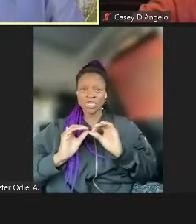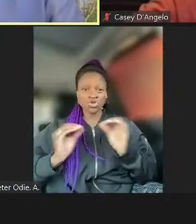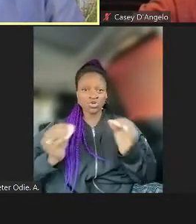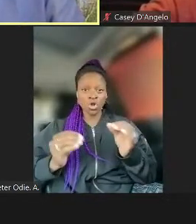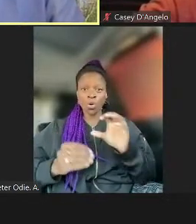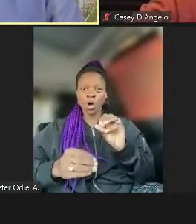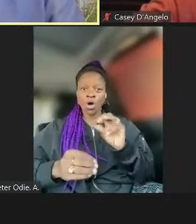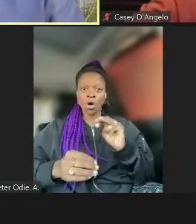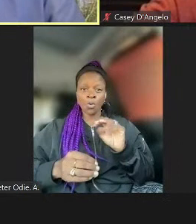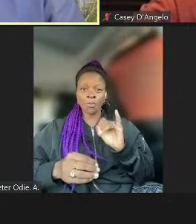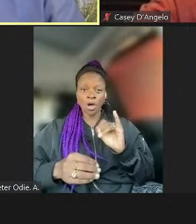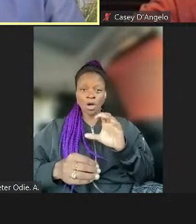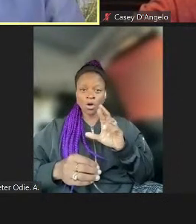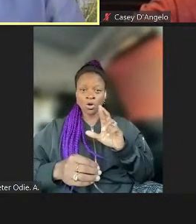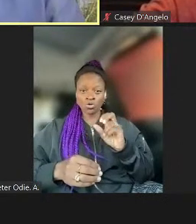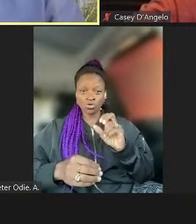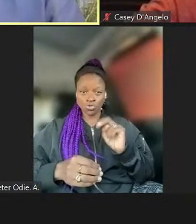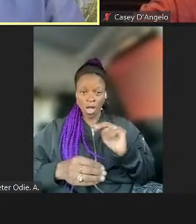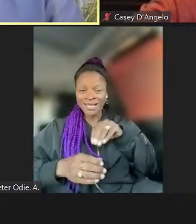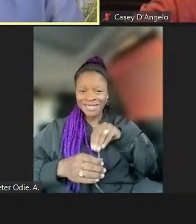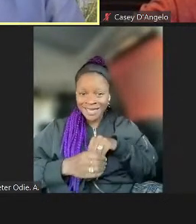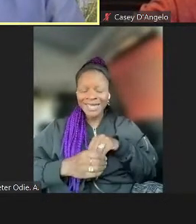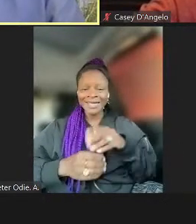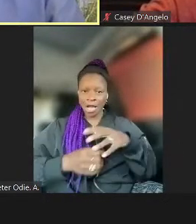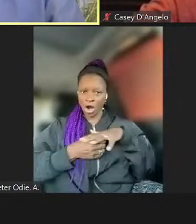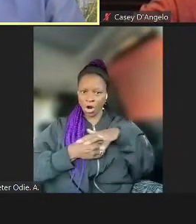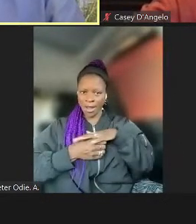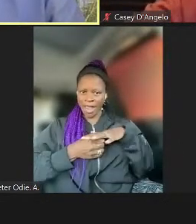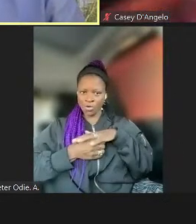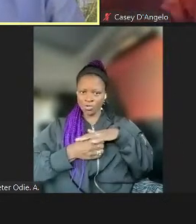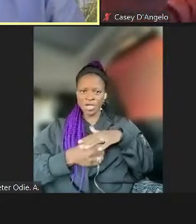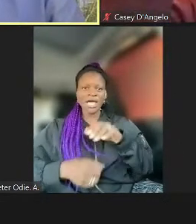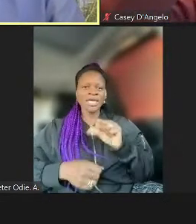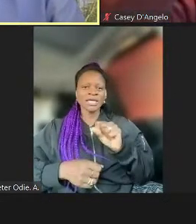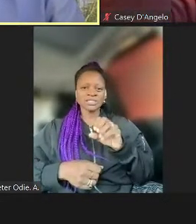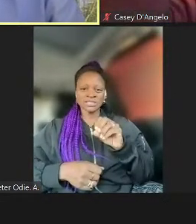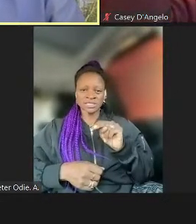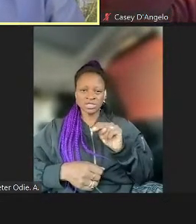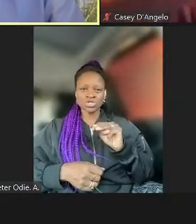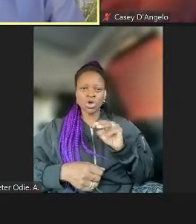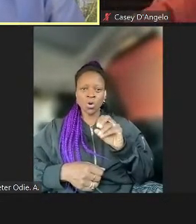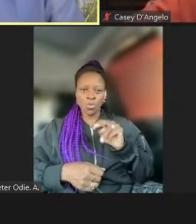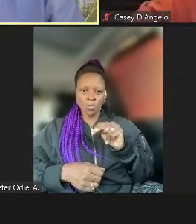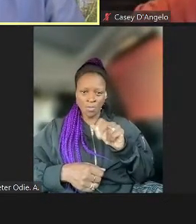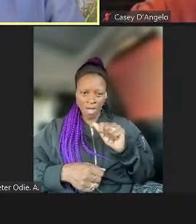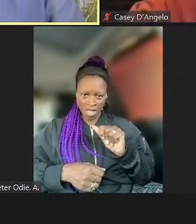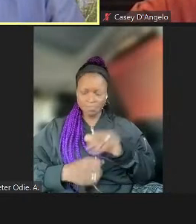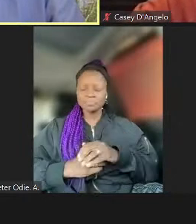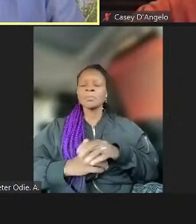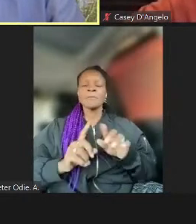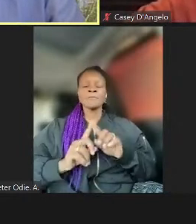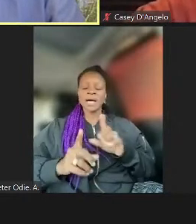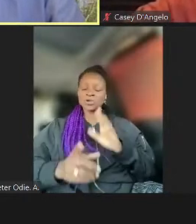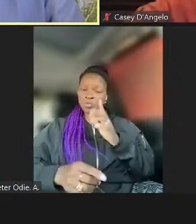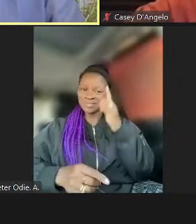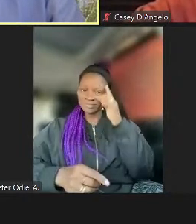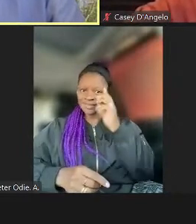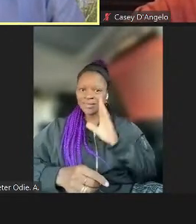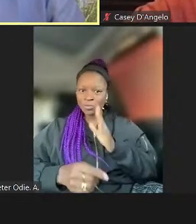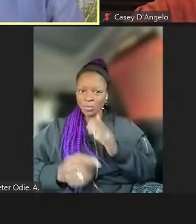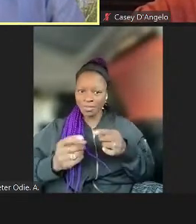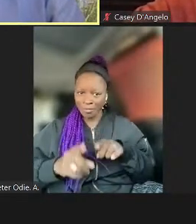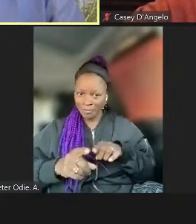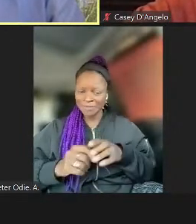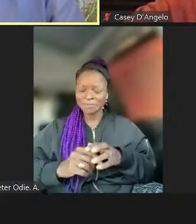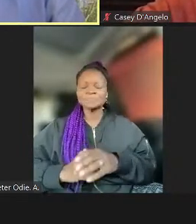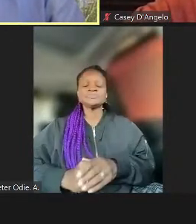condado Sonoma, está verificado que hay alguna persona con esta variante. Entonces, no quiere decir que no puede pasar, ¿verdad? Pero sí, pero